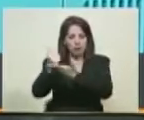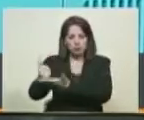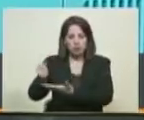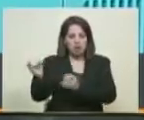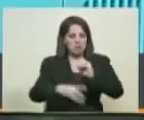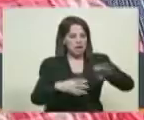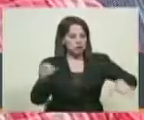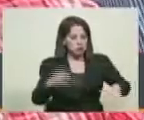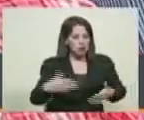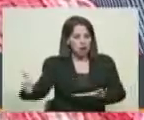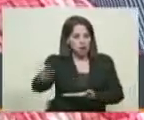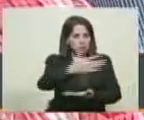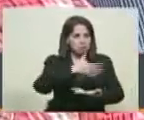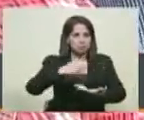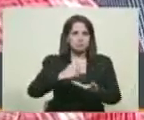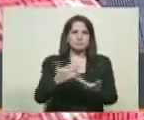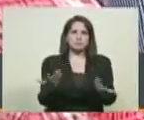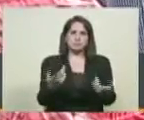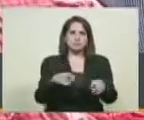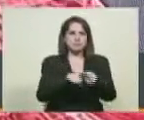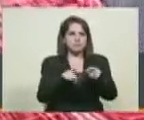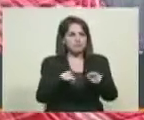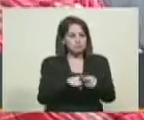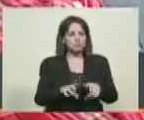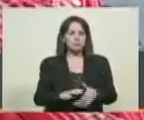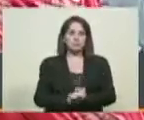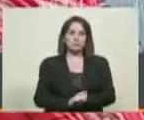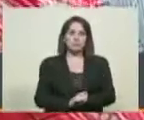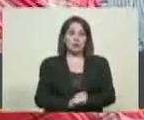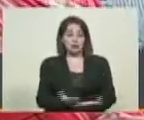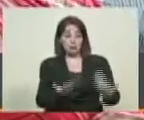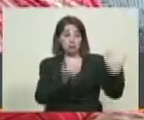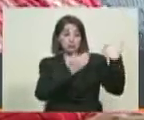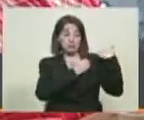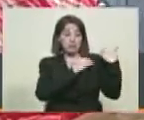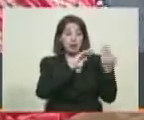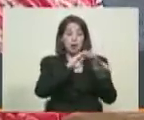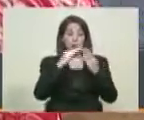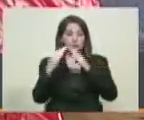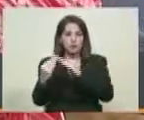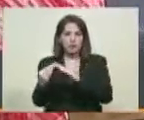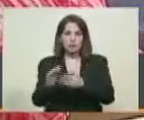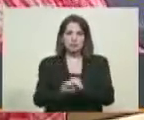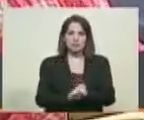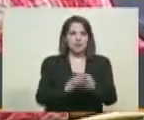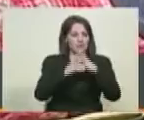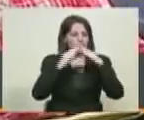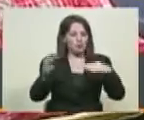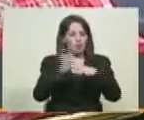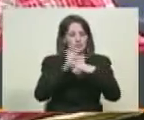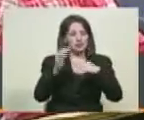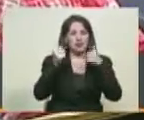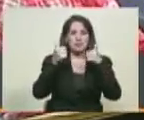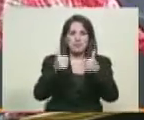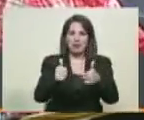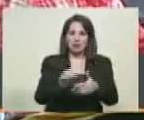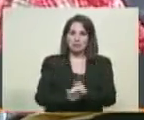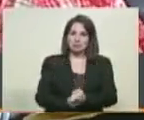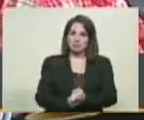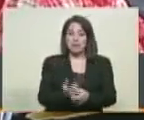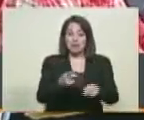Concepto de conserje. ¿Qué es un conserje? Bueno, conserje es el encargado de la comunidad, de que todo funcione. Para eso se le